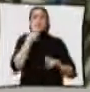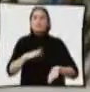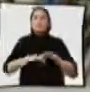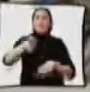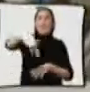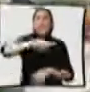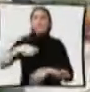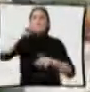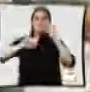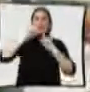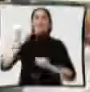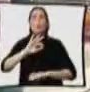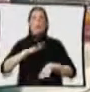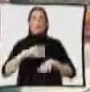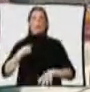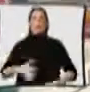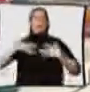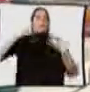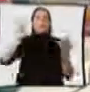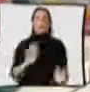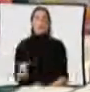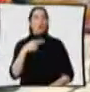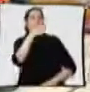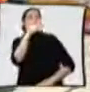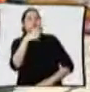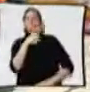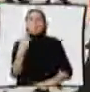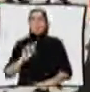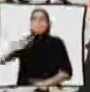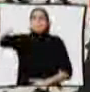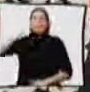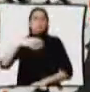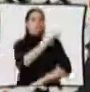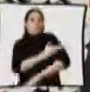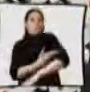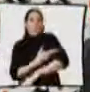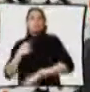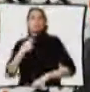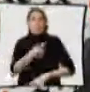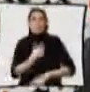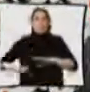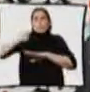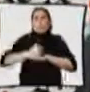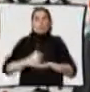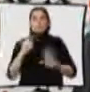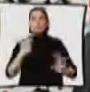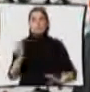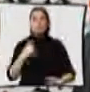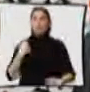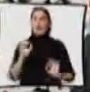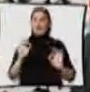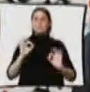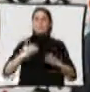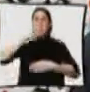contar historias para que lloren y tampoco para exaltarlos, ¿no? O sea, decir, ese chico manco que se ha superado a sí mismo, ese gran hombre, yo he salido